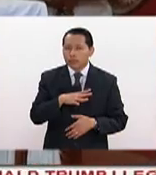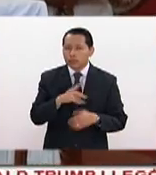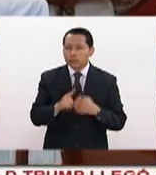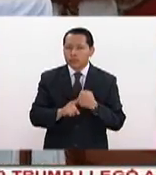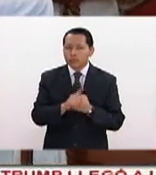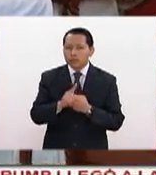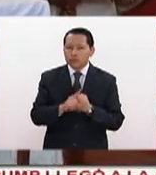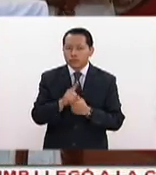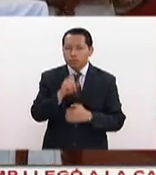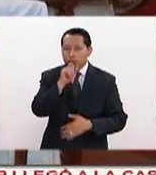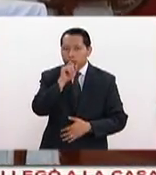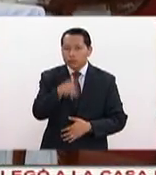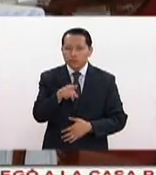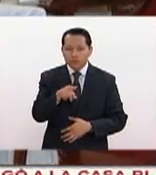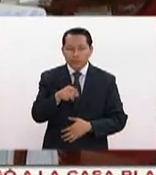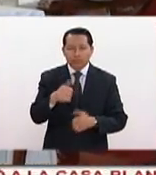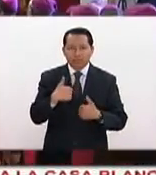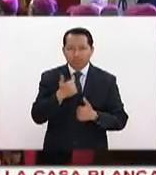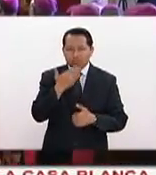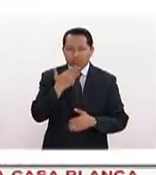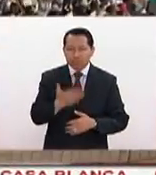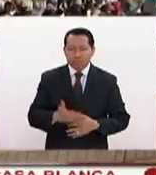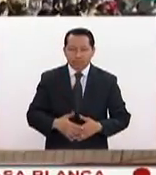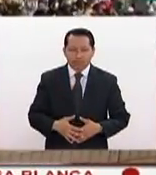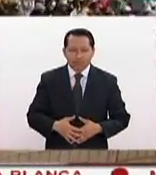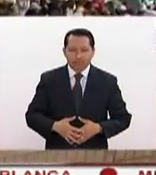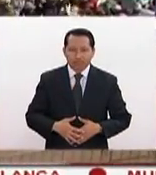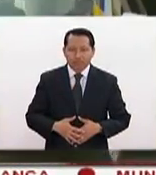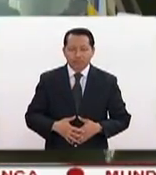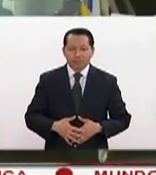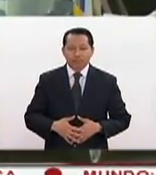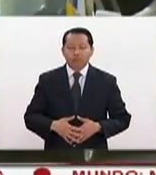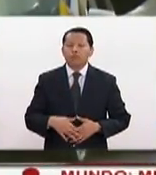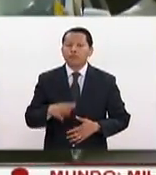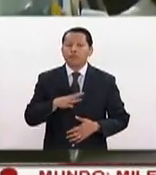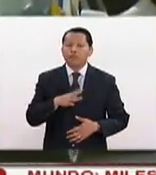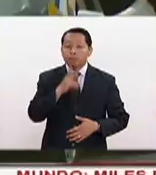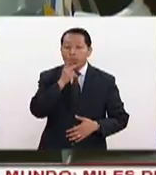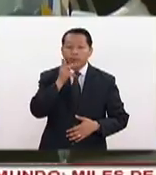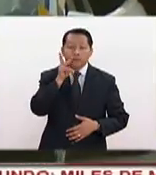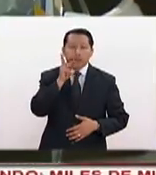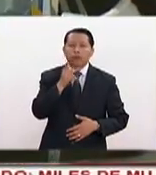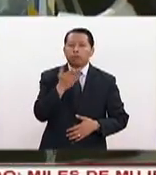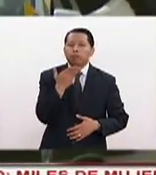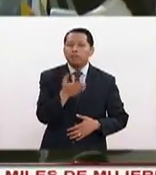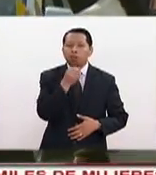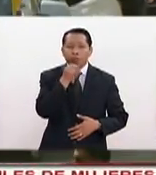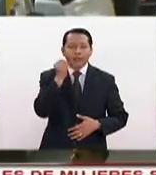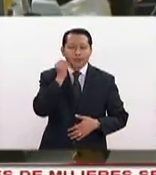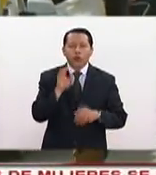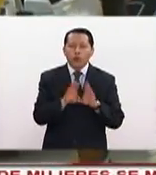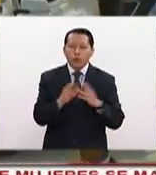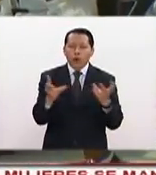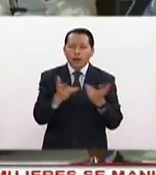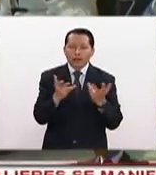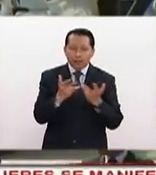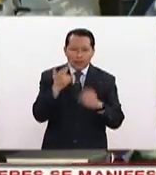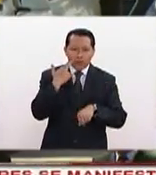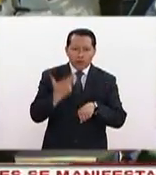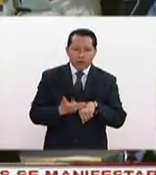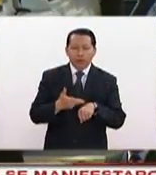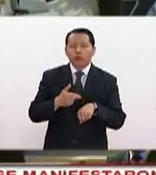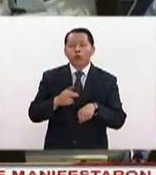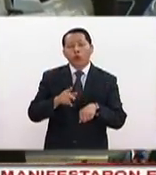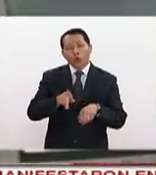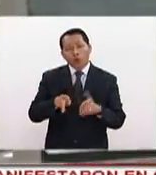tienen que responder, pero me llama la atención, ¿no? El sumo pontífice pidió a los obispos hacer lo que pueda para recuperar el valor